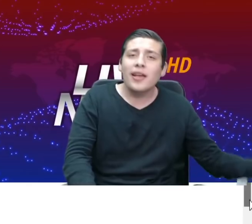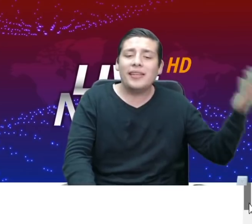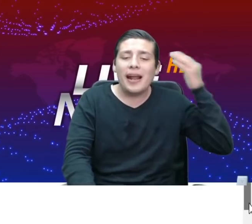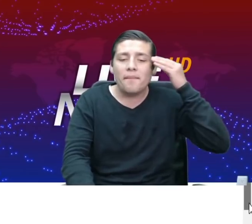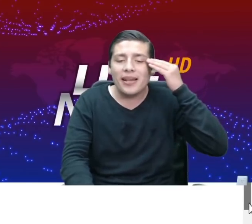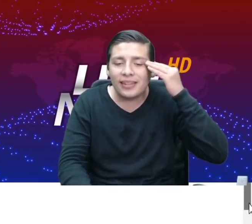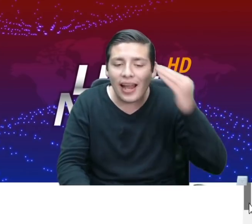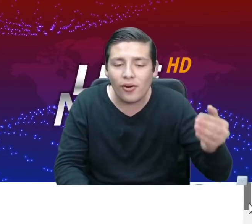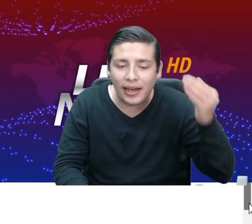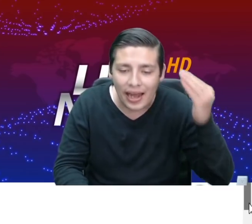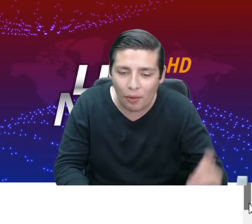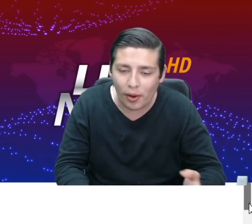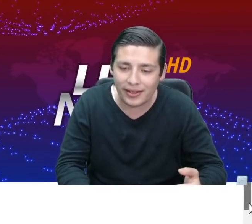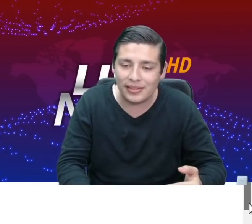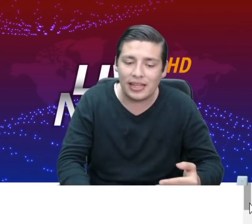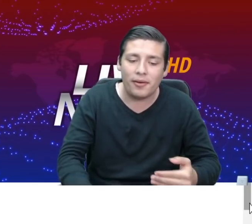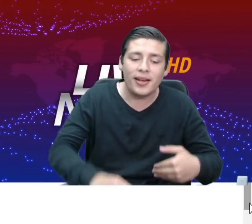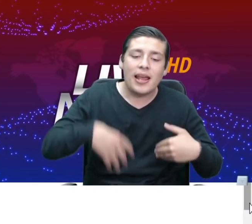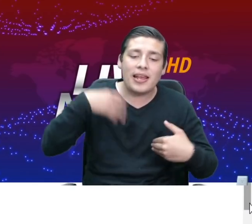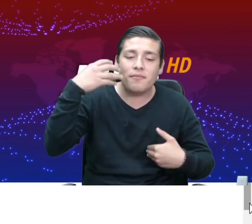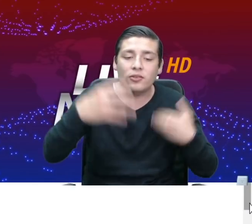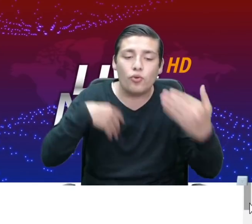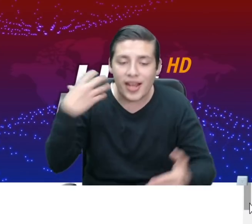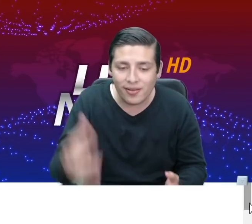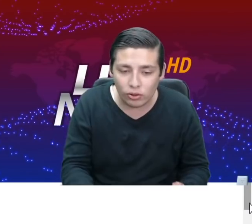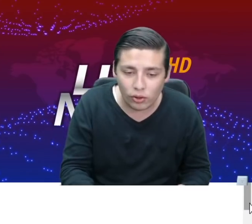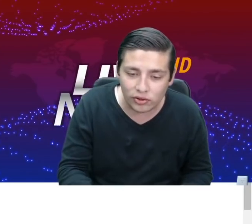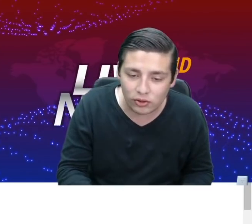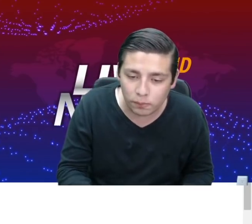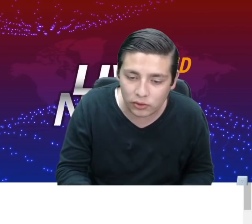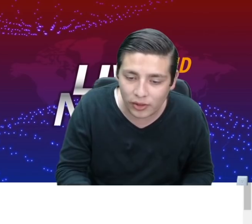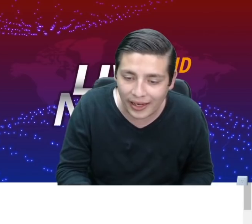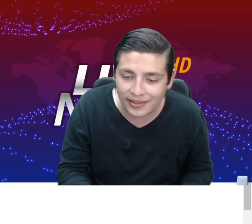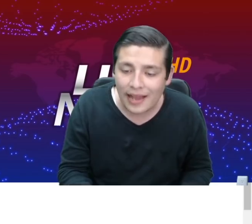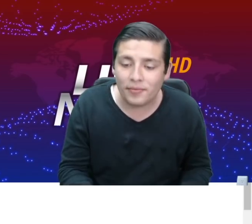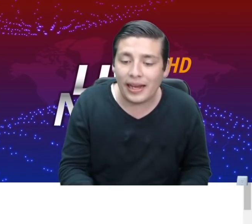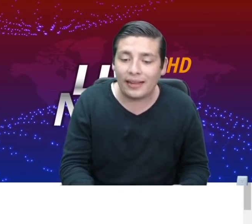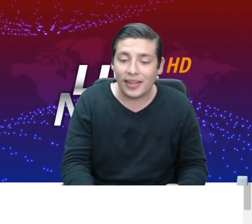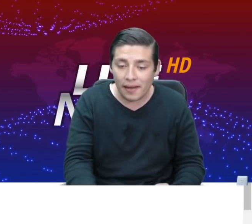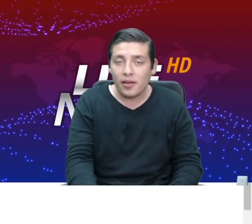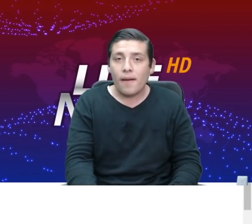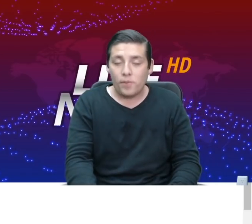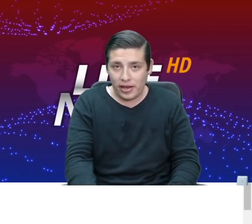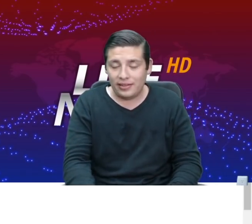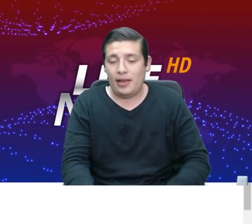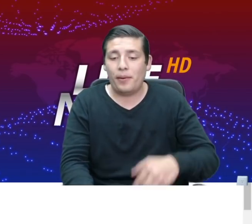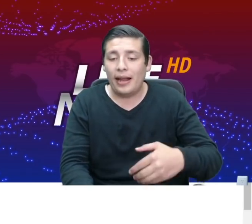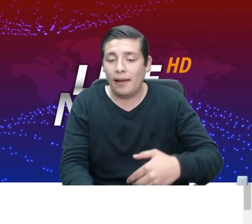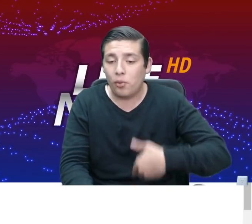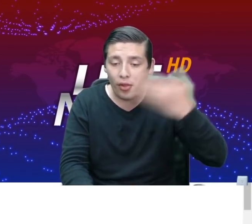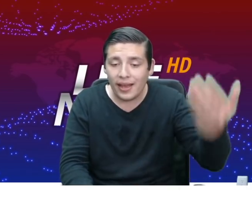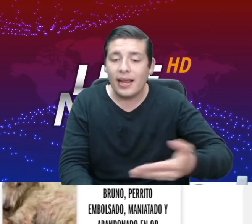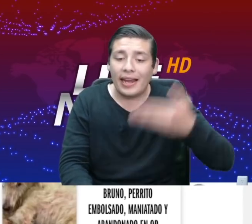no? Si era más claro que el agua que se estaban inmiscuyendo todos estos personajes de CATEM, pues